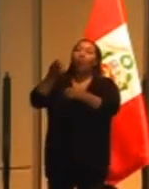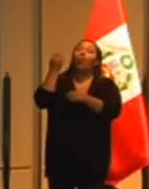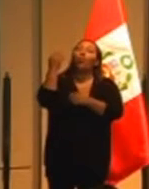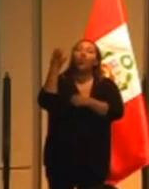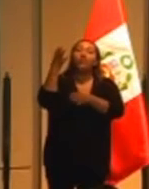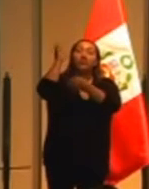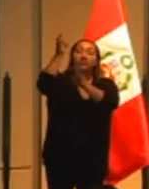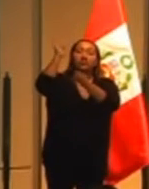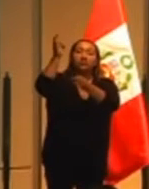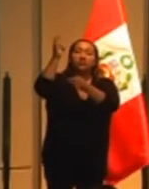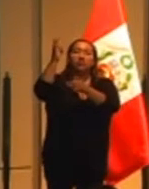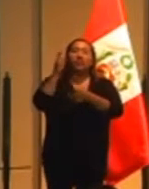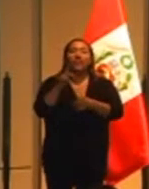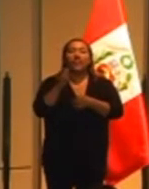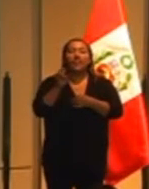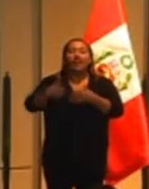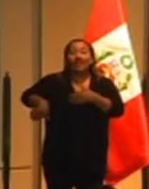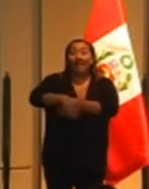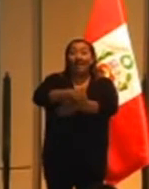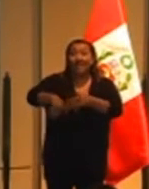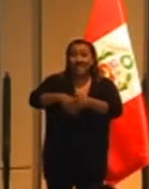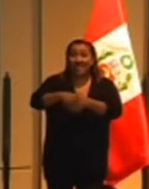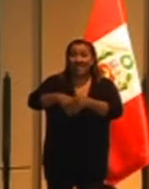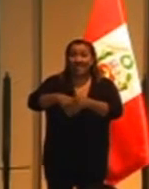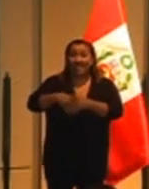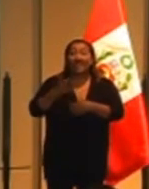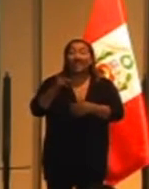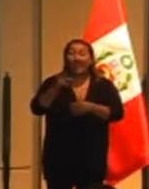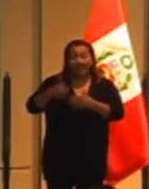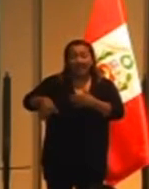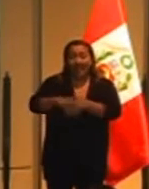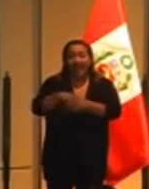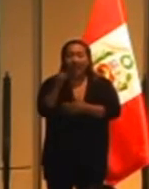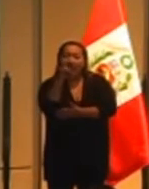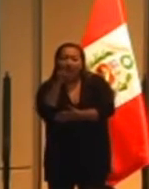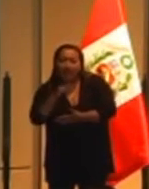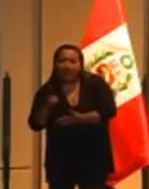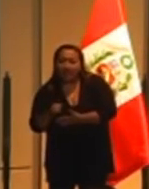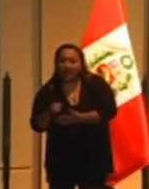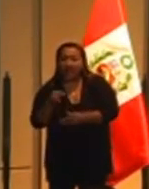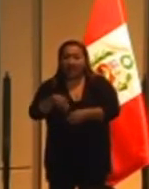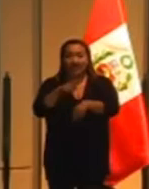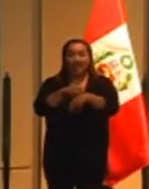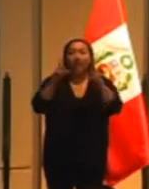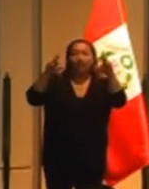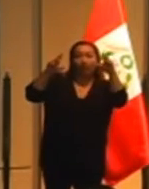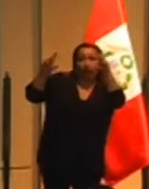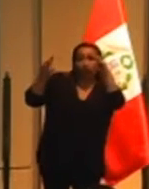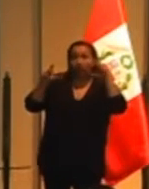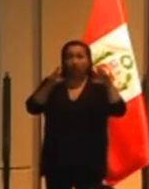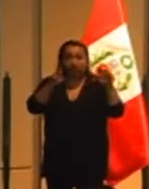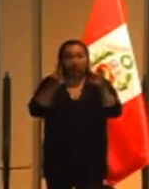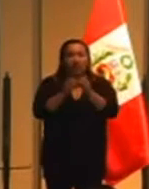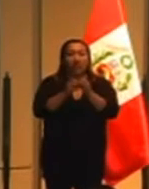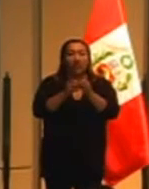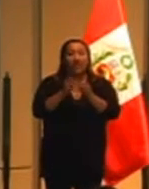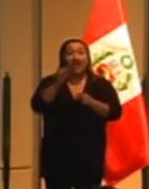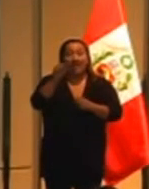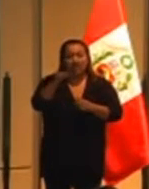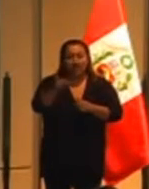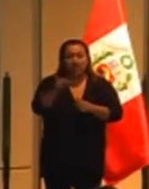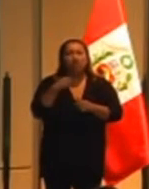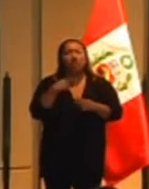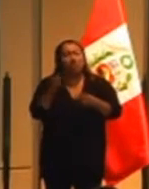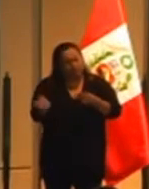exposición callejera de arte, en este caso de fotografía, de Arturo Gular. Se